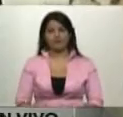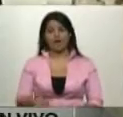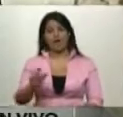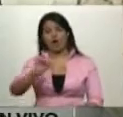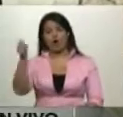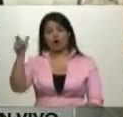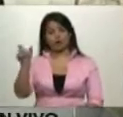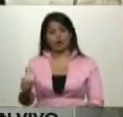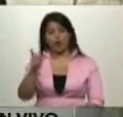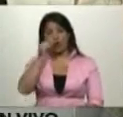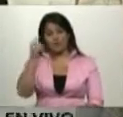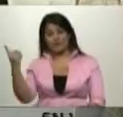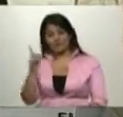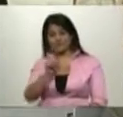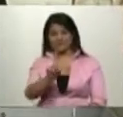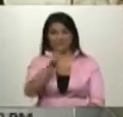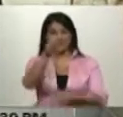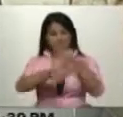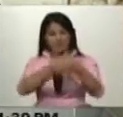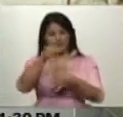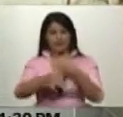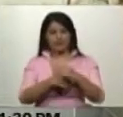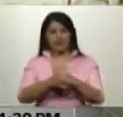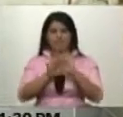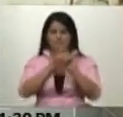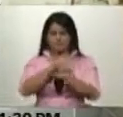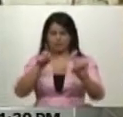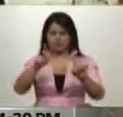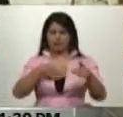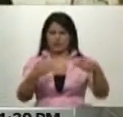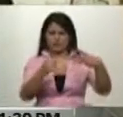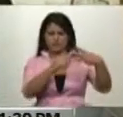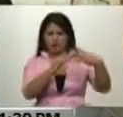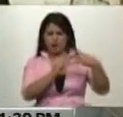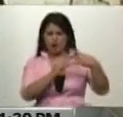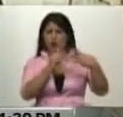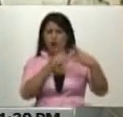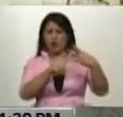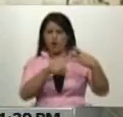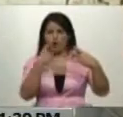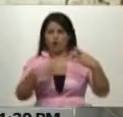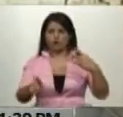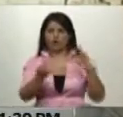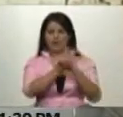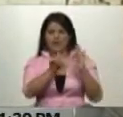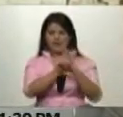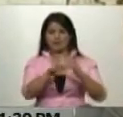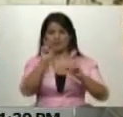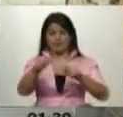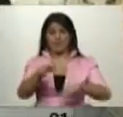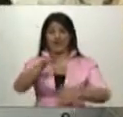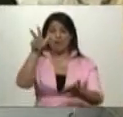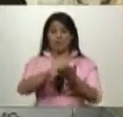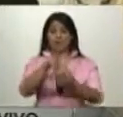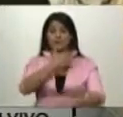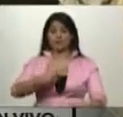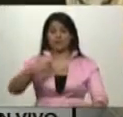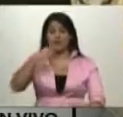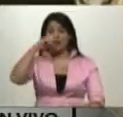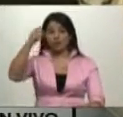también al respecto, pero queríamos destacar también una de las leyes con los poderes habilitantes que ha aprobado el presidente, que la